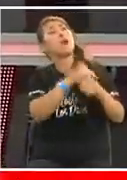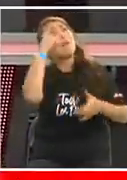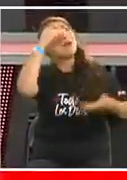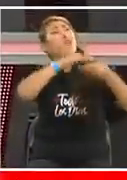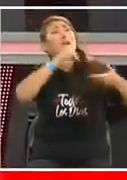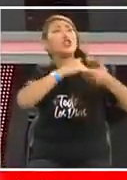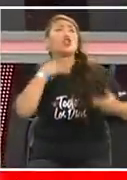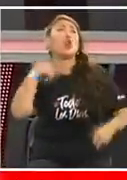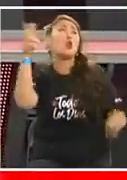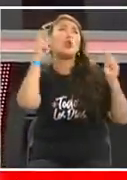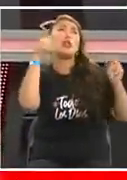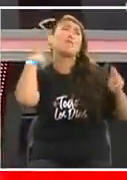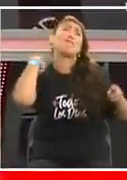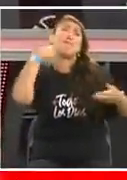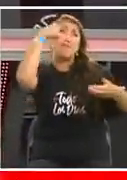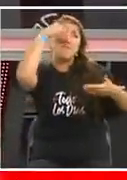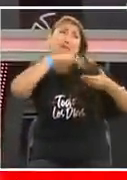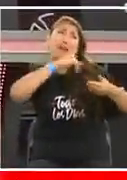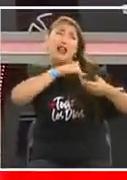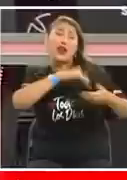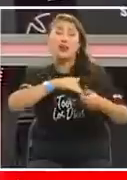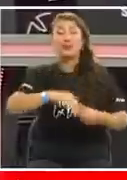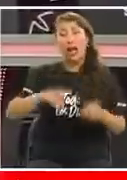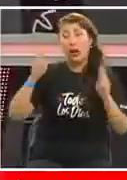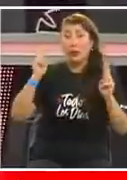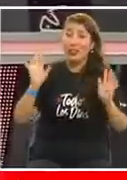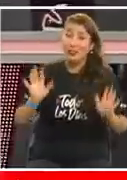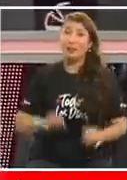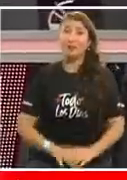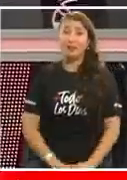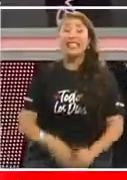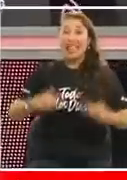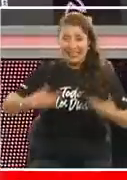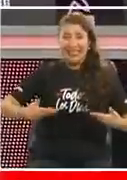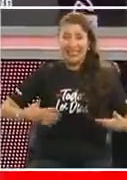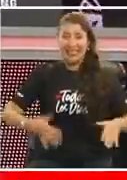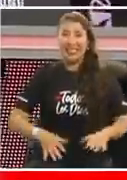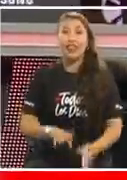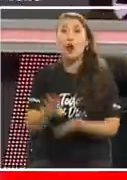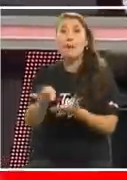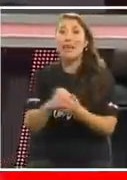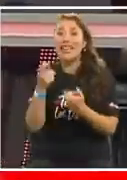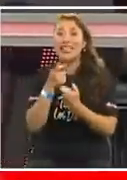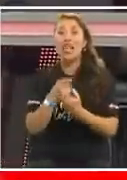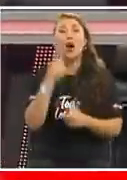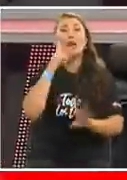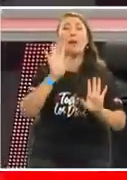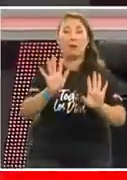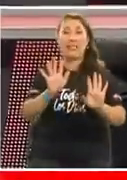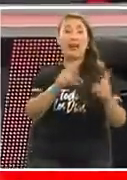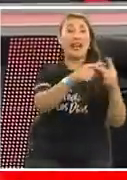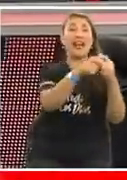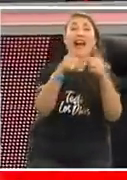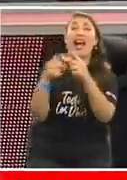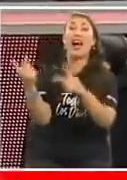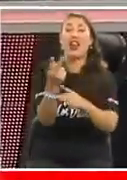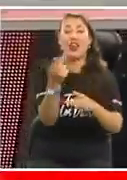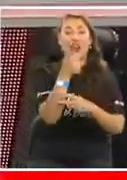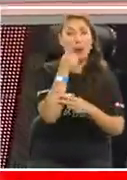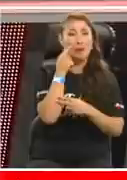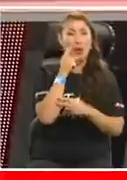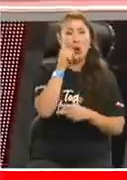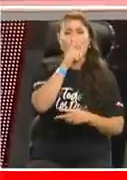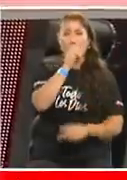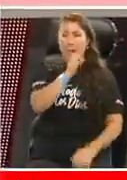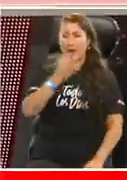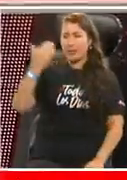meter ruido. Ya, ahora sí. Okay. Ahora Oye, pero Pancho, José Miguel, la última